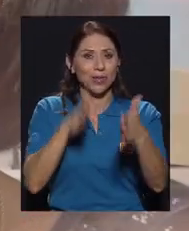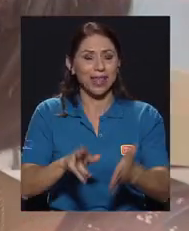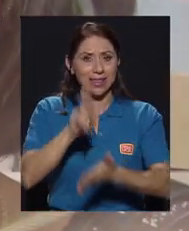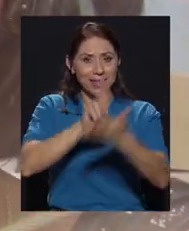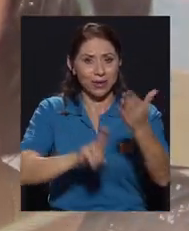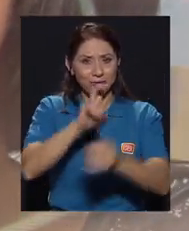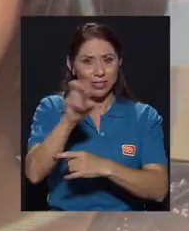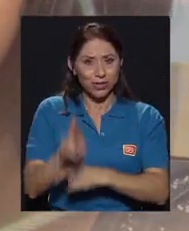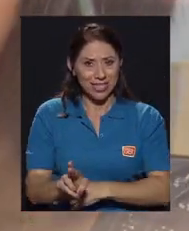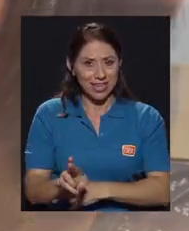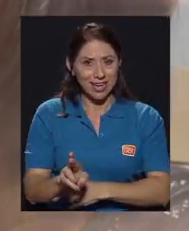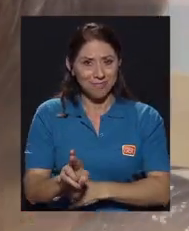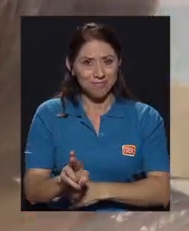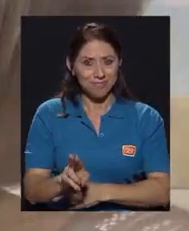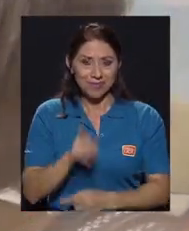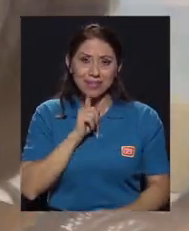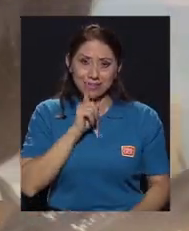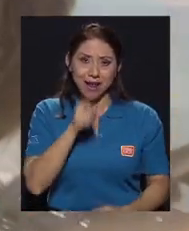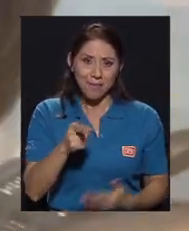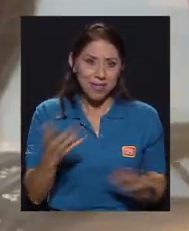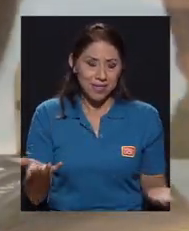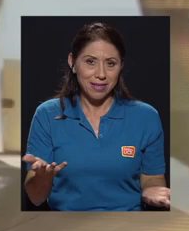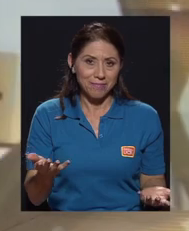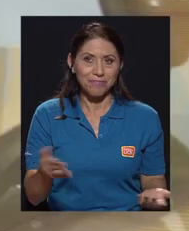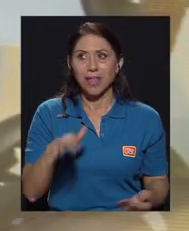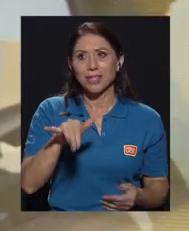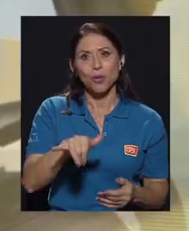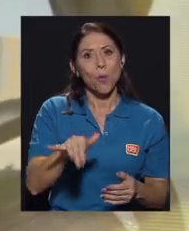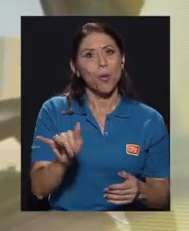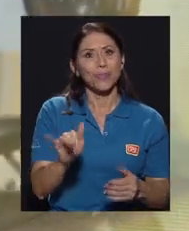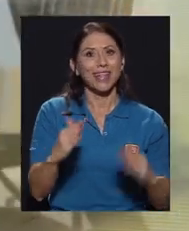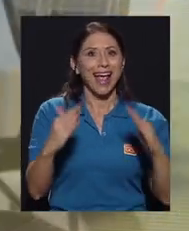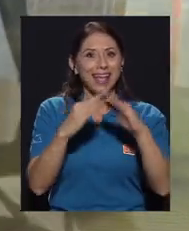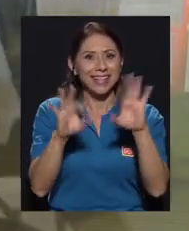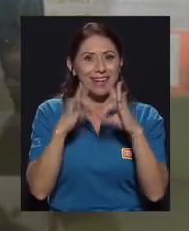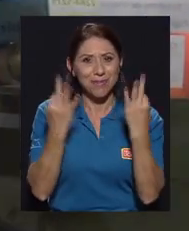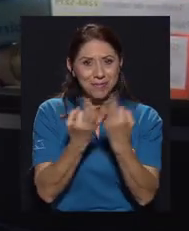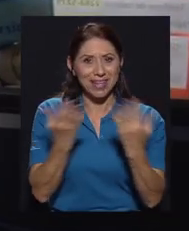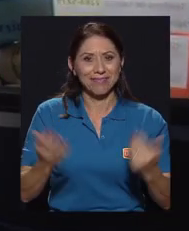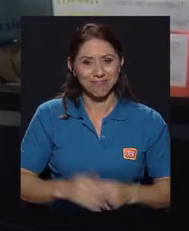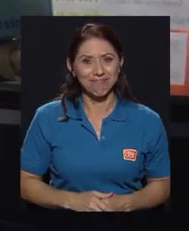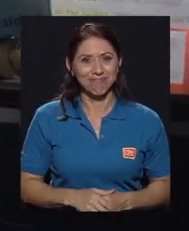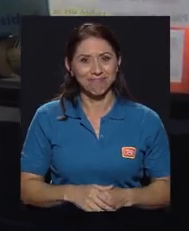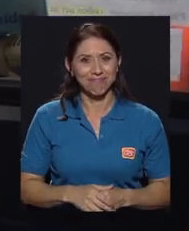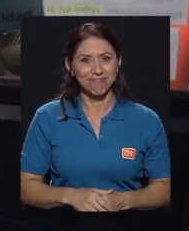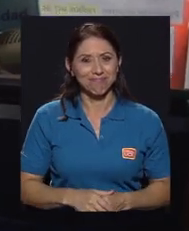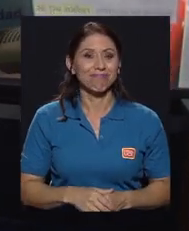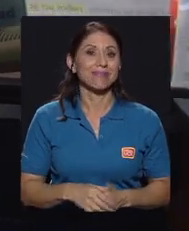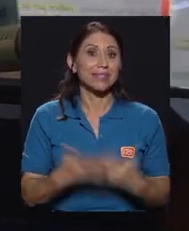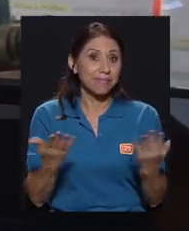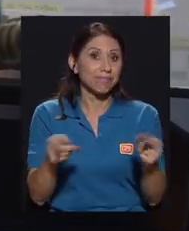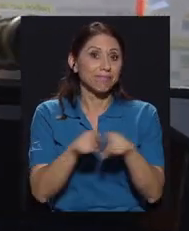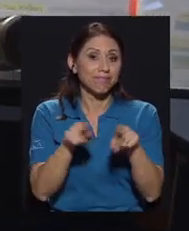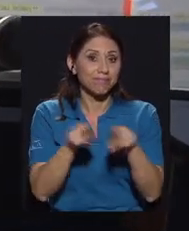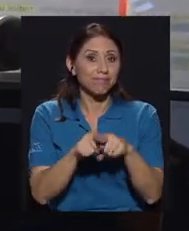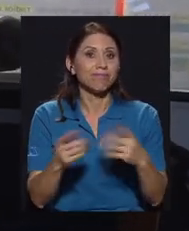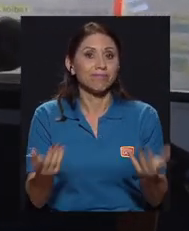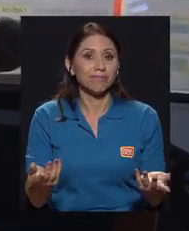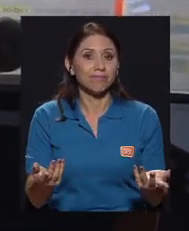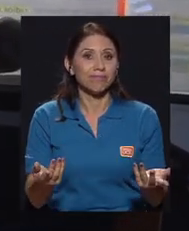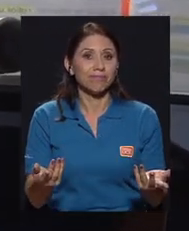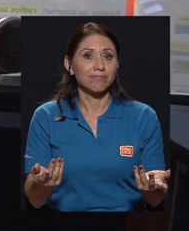estudiante de la Universidad de Costa Rica. O sea que realmente se ha convertido como en la casa de la familia. Y como si eso fuera